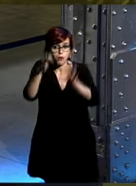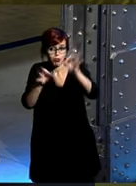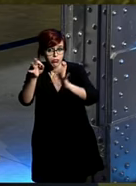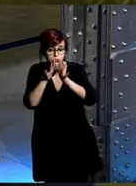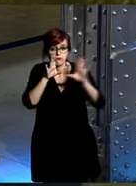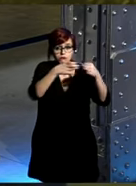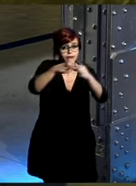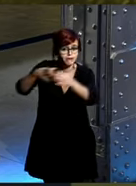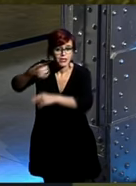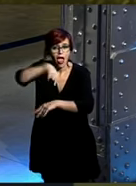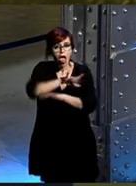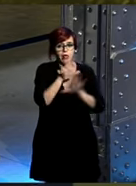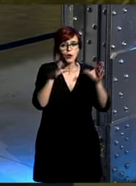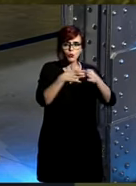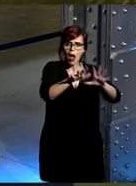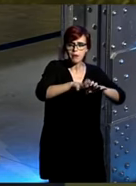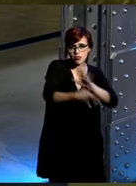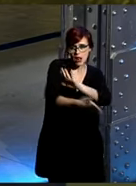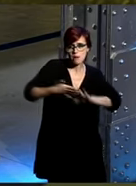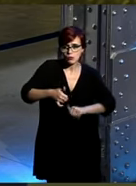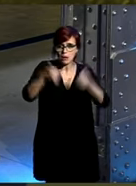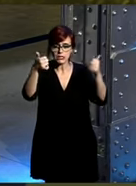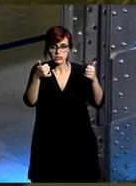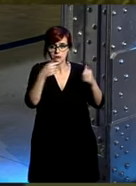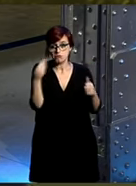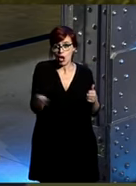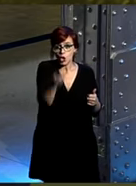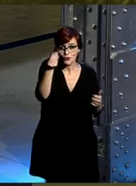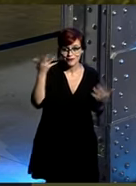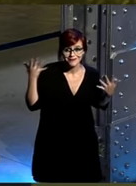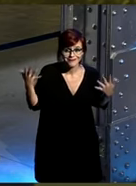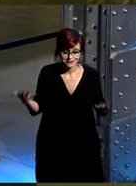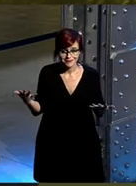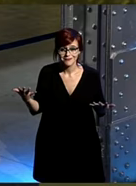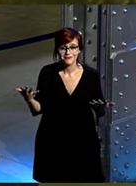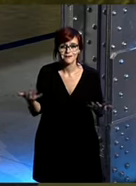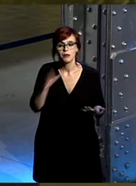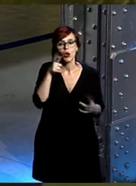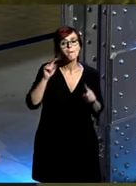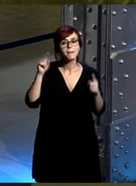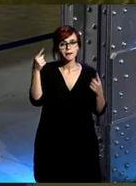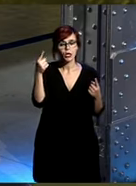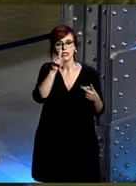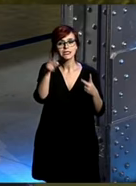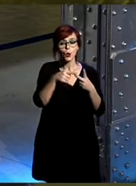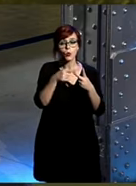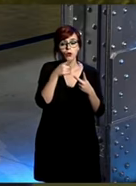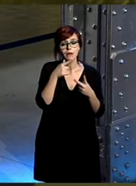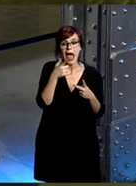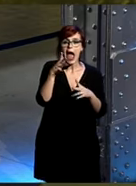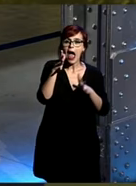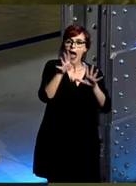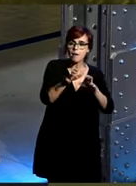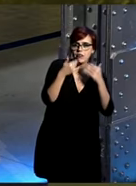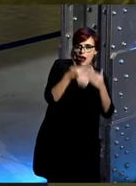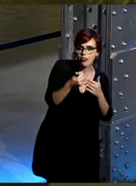porque en equipo aprendes mucho más y mucho más rápido y mucho mejor. Y esa es la primera idea, y la segunda es que aprendes haciendo,